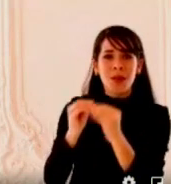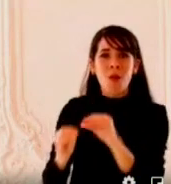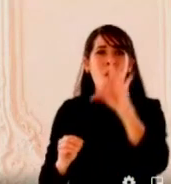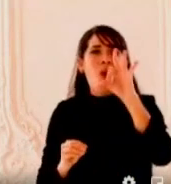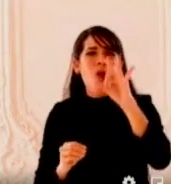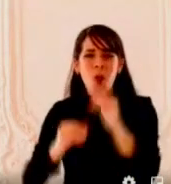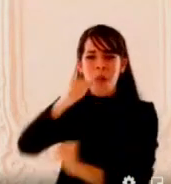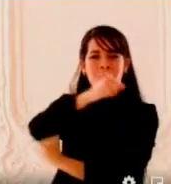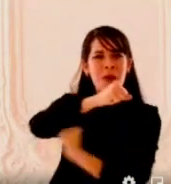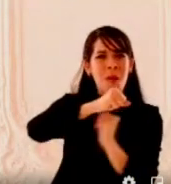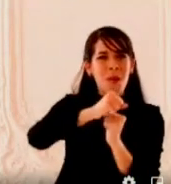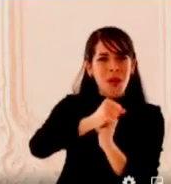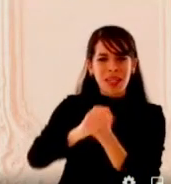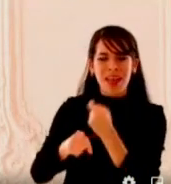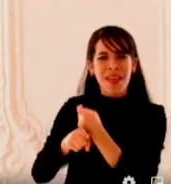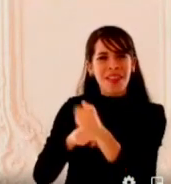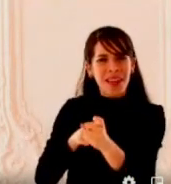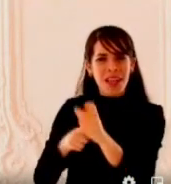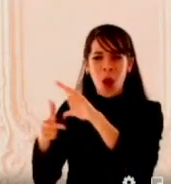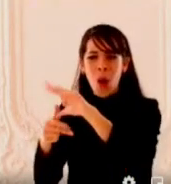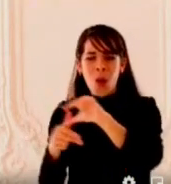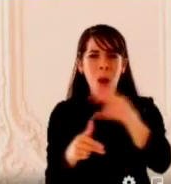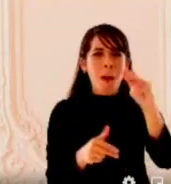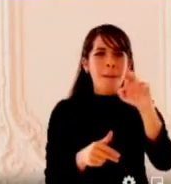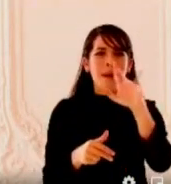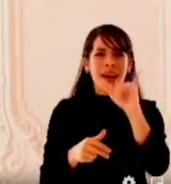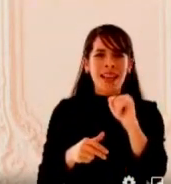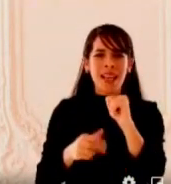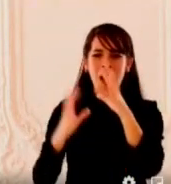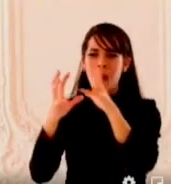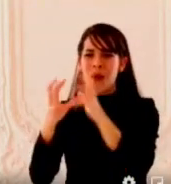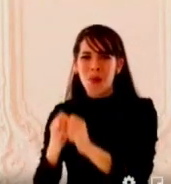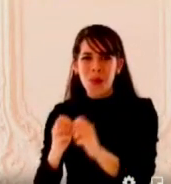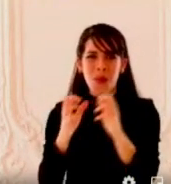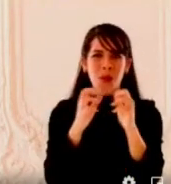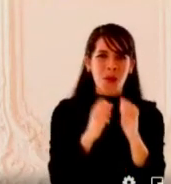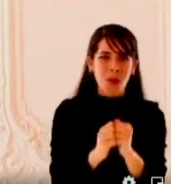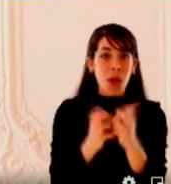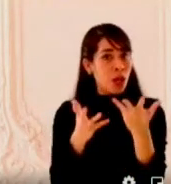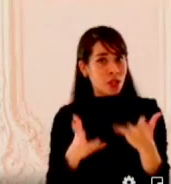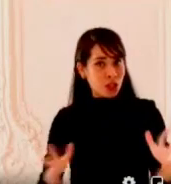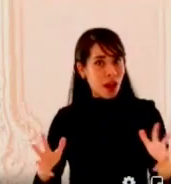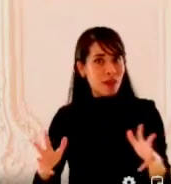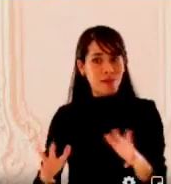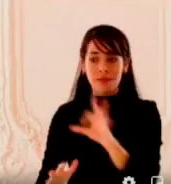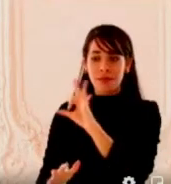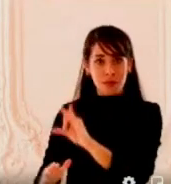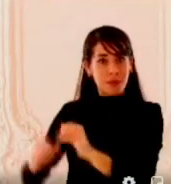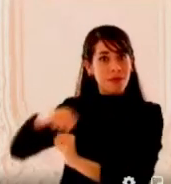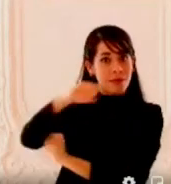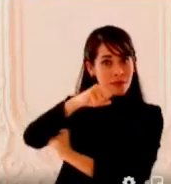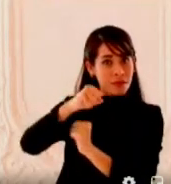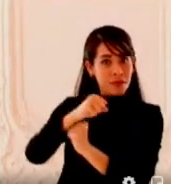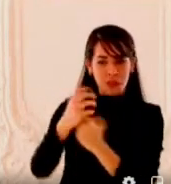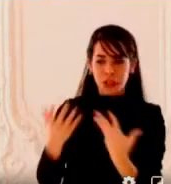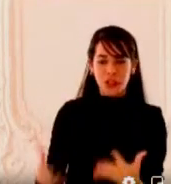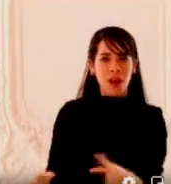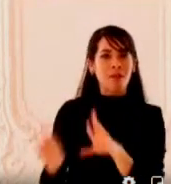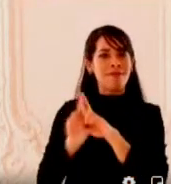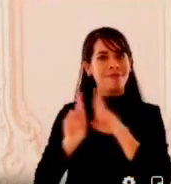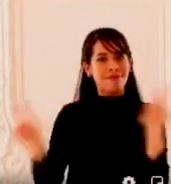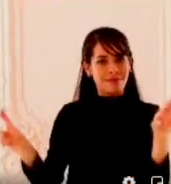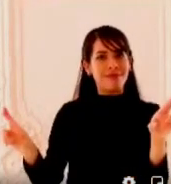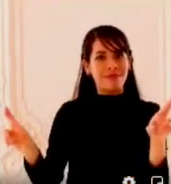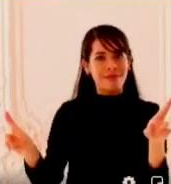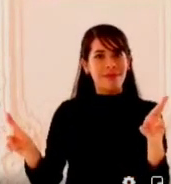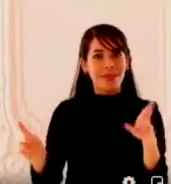que se afectaron por el huracán María que colapsaron y ya los 9 están instalados. Por eso te menciono, conforme van